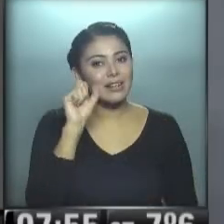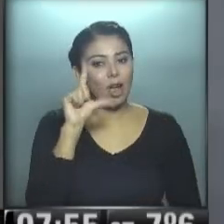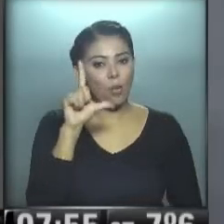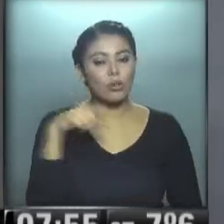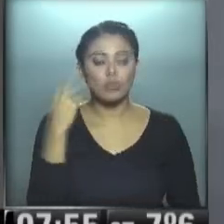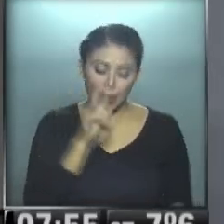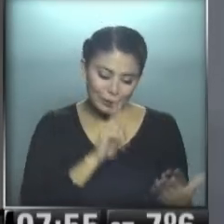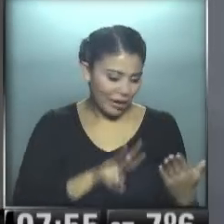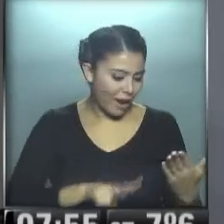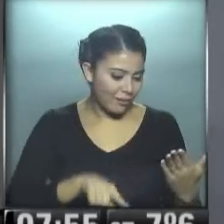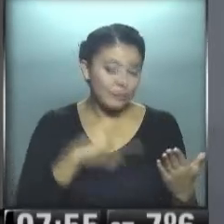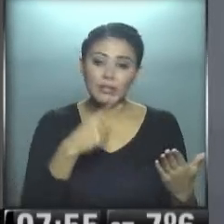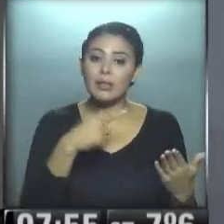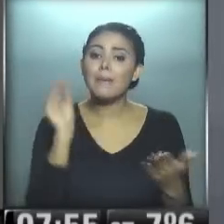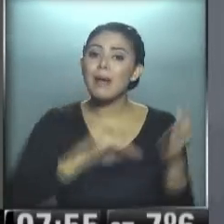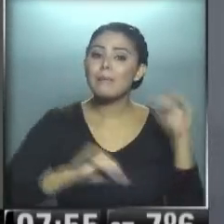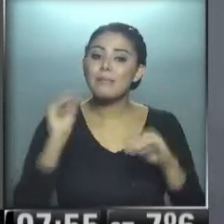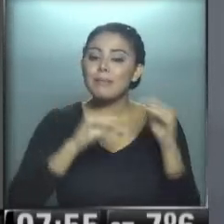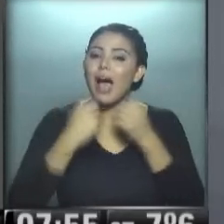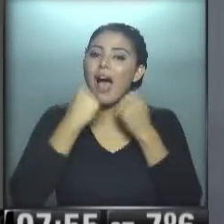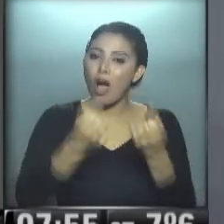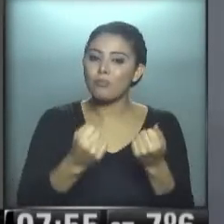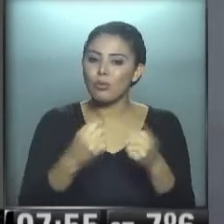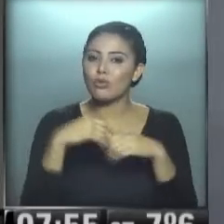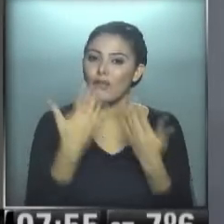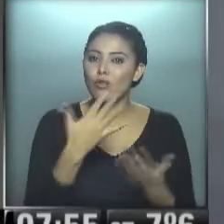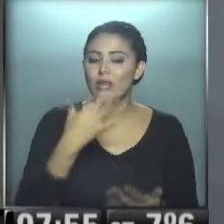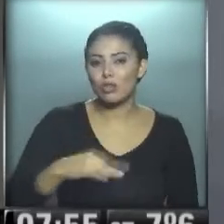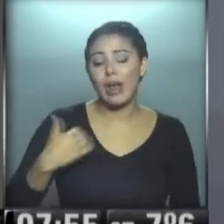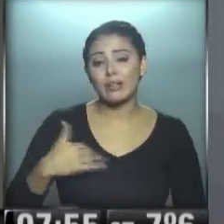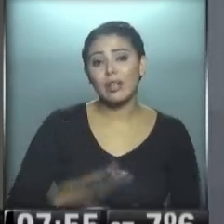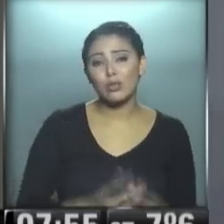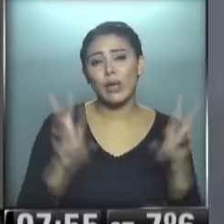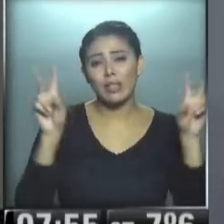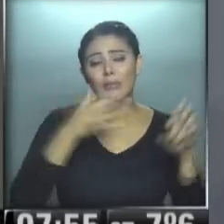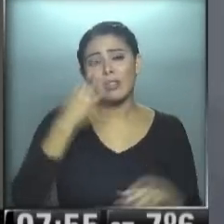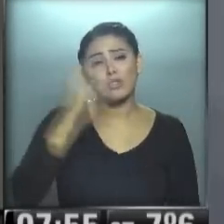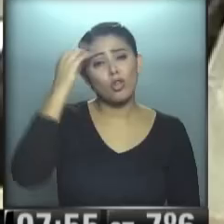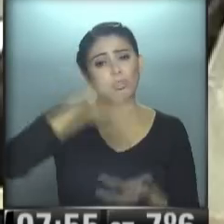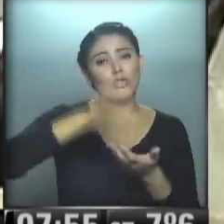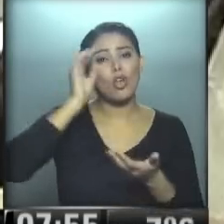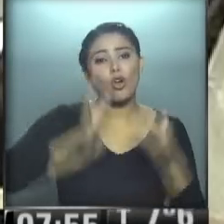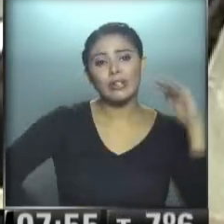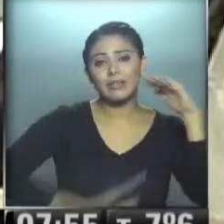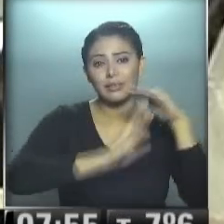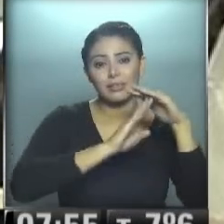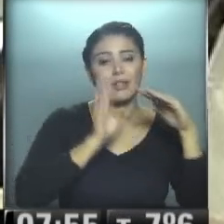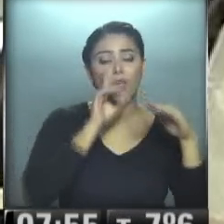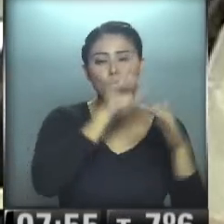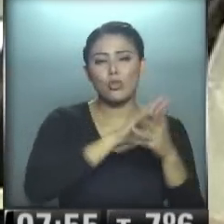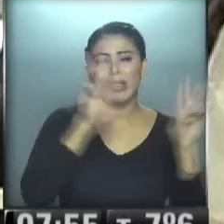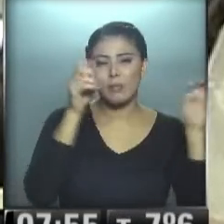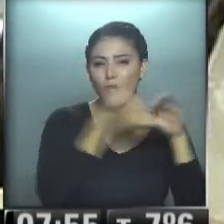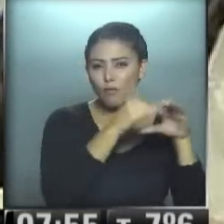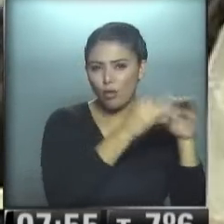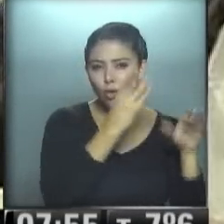y estábamos mirando aquí que se siguen sumando los apoyos justamente hacia la posición Argentina frente a lo que ha sido el fallo de la corte de los Estados Unidos en el reclamo de los fondos